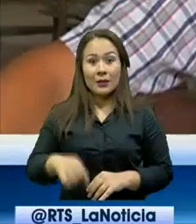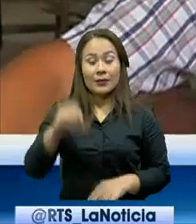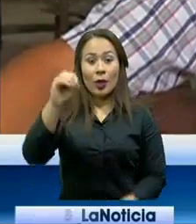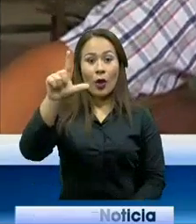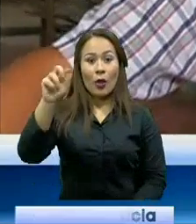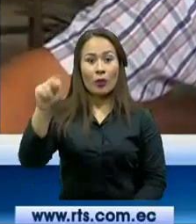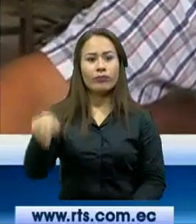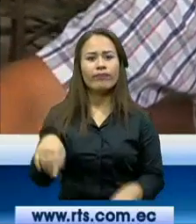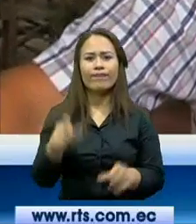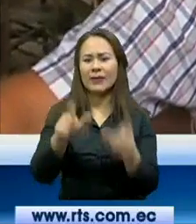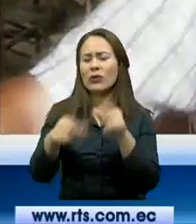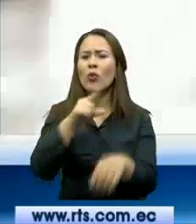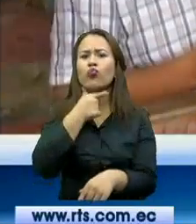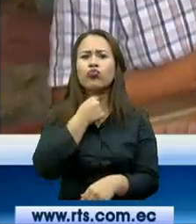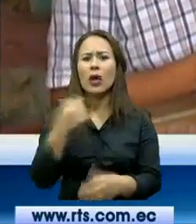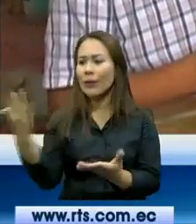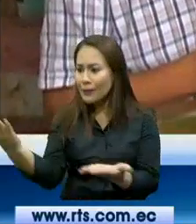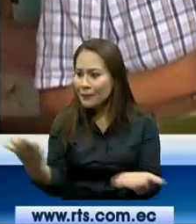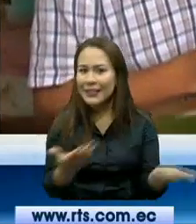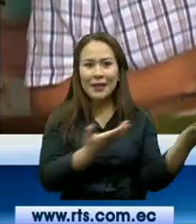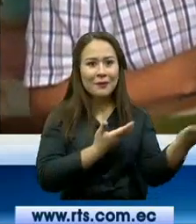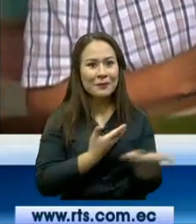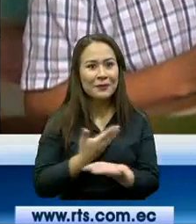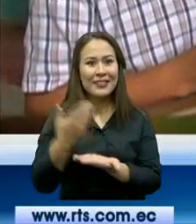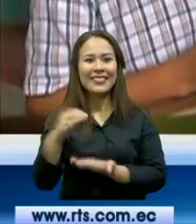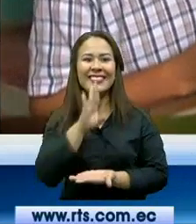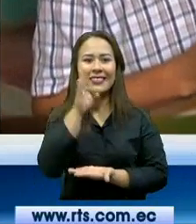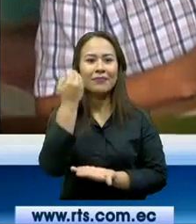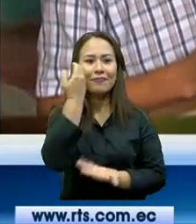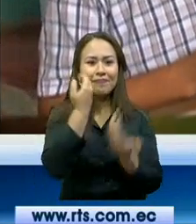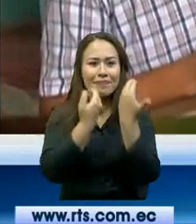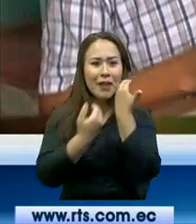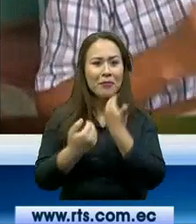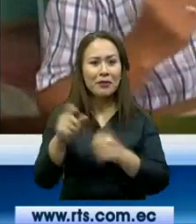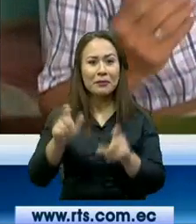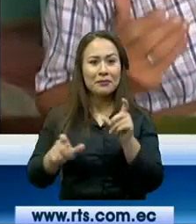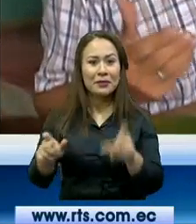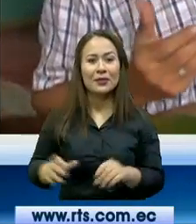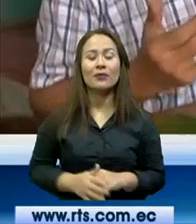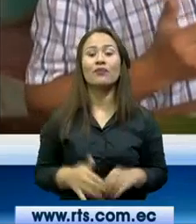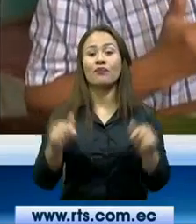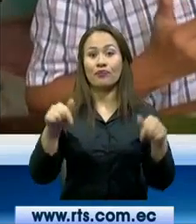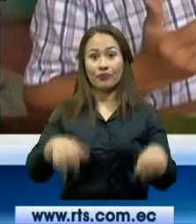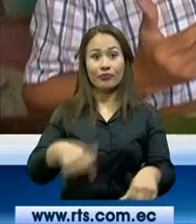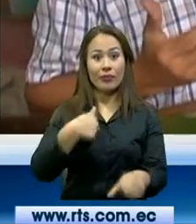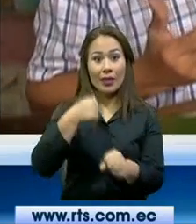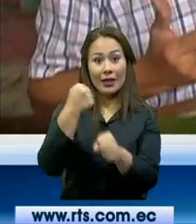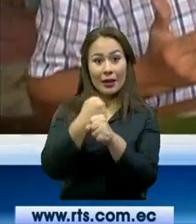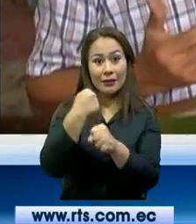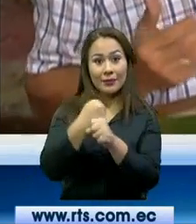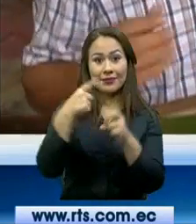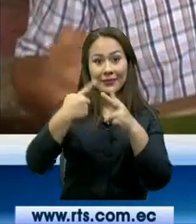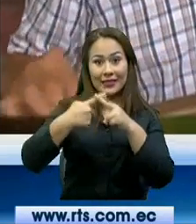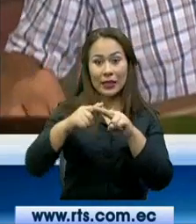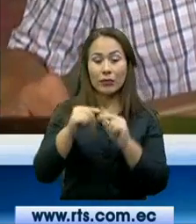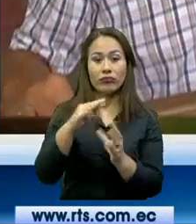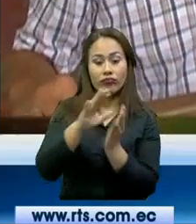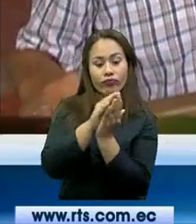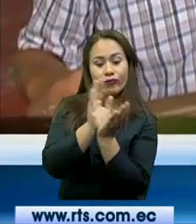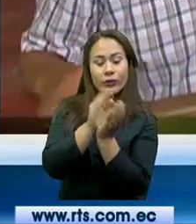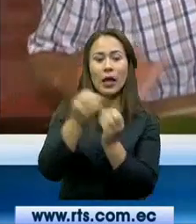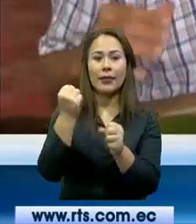ser un pueblo hospitalario. El taller Spondylus, nuestra especialidad, aparte de trabajar esta maravillosa concha,